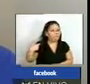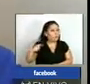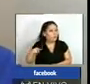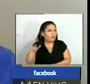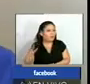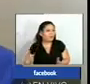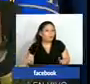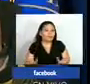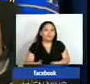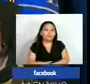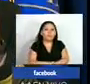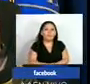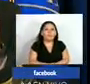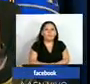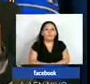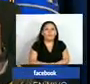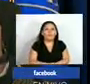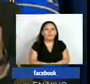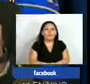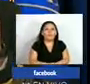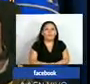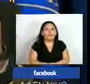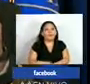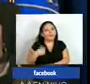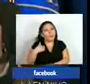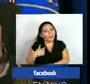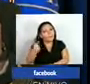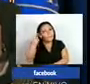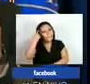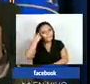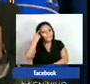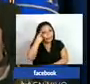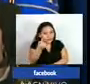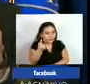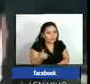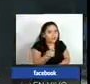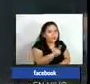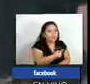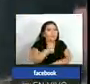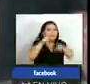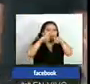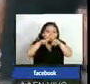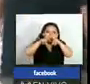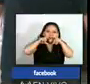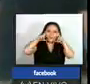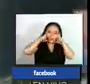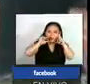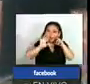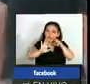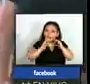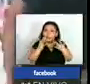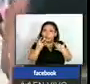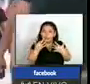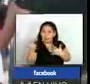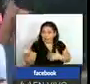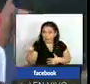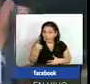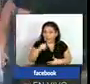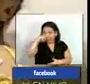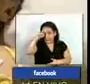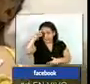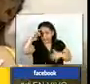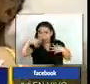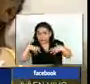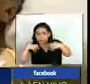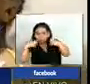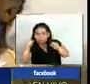esta vacuna. ¿Cree que sea difícil hacer que la gente use una mascarilla? Espere hasta que los trabajadores de salud